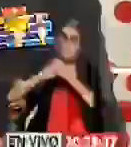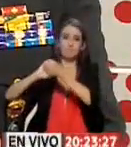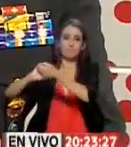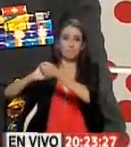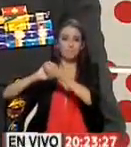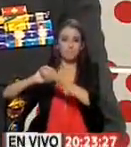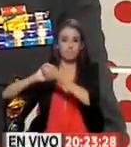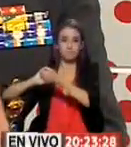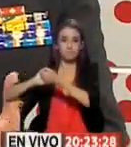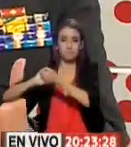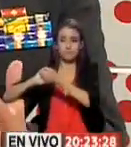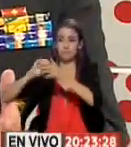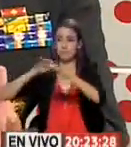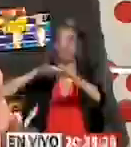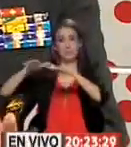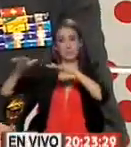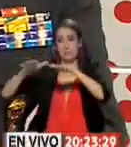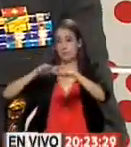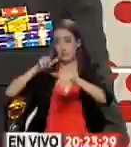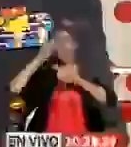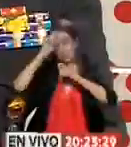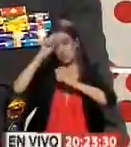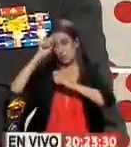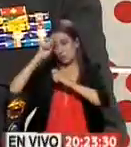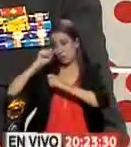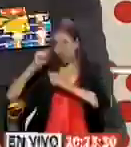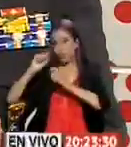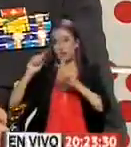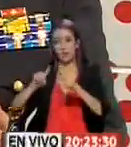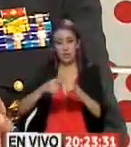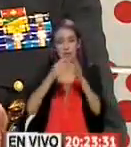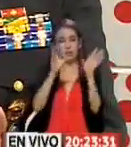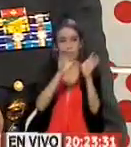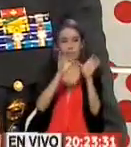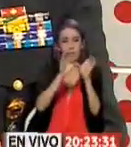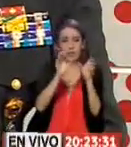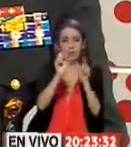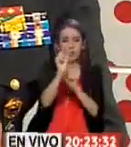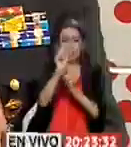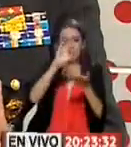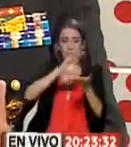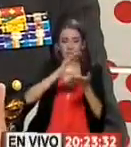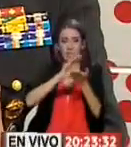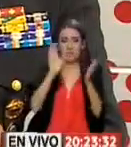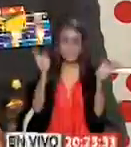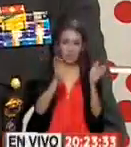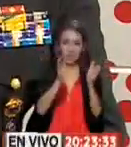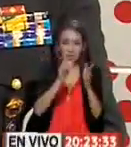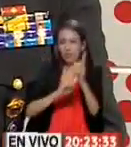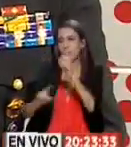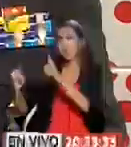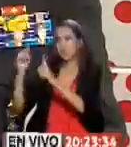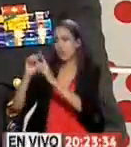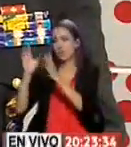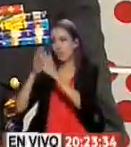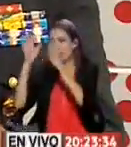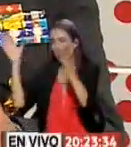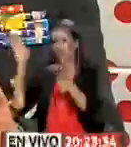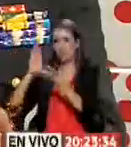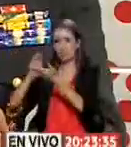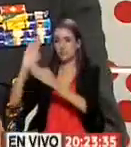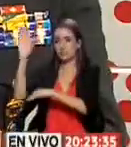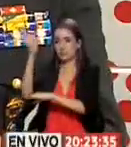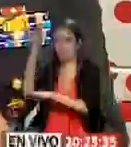nacional en actividades cívicas, desde las ciudades más pequeñas a las ciudades más grandes, con las banderas, con